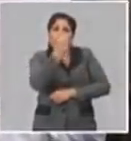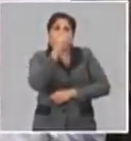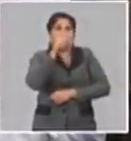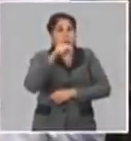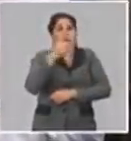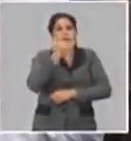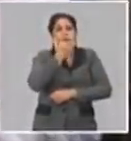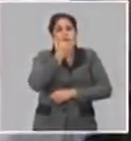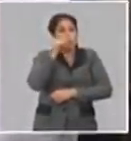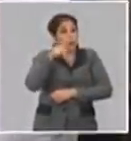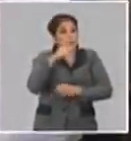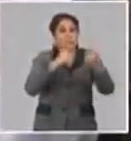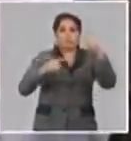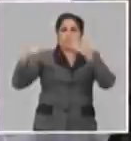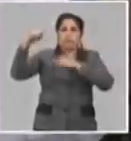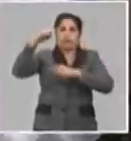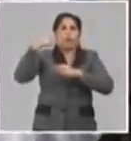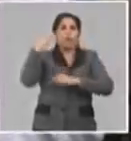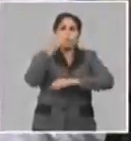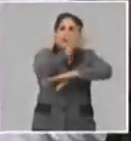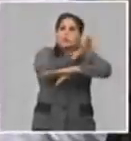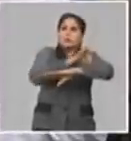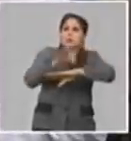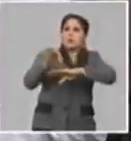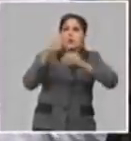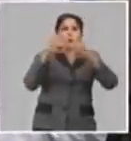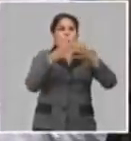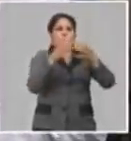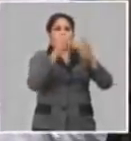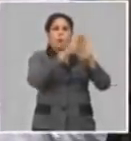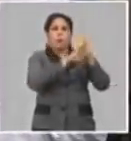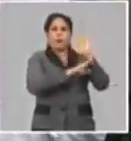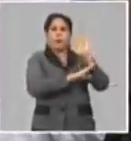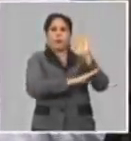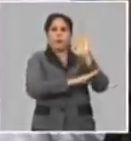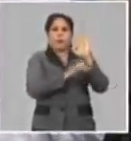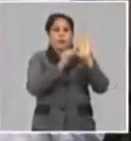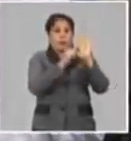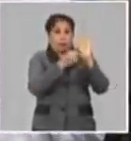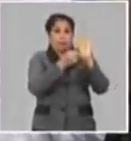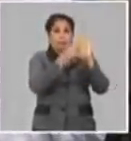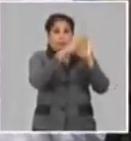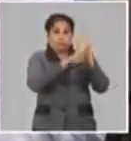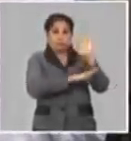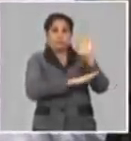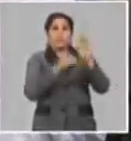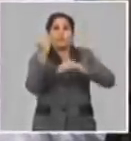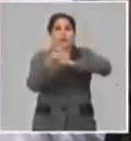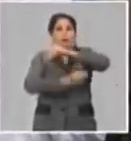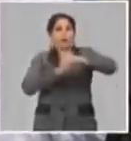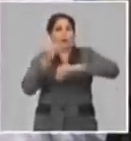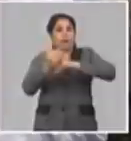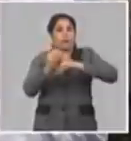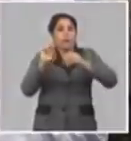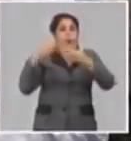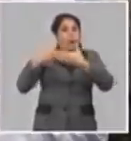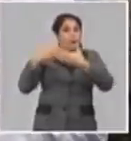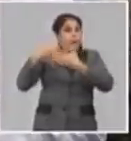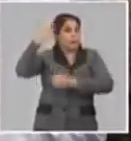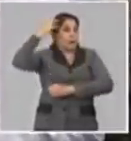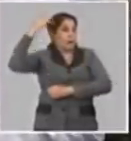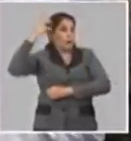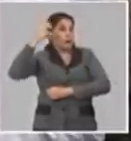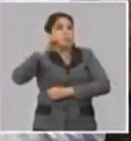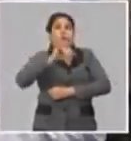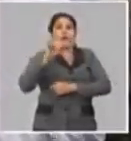constituye una prioridad y hemos diseñado un conjunto de medidas que incluyen la transformación de la empresa estatal en el